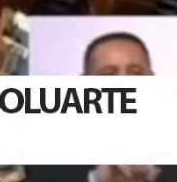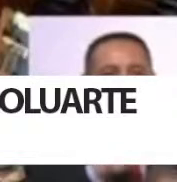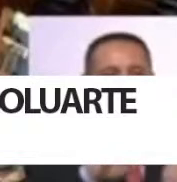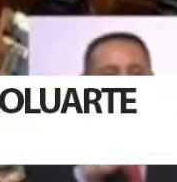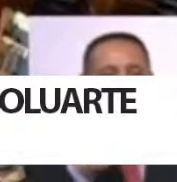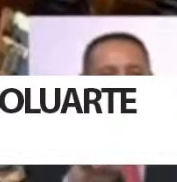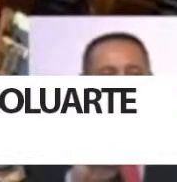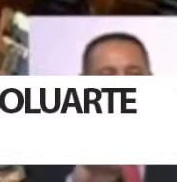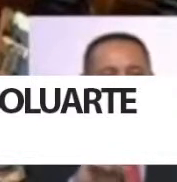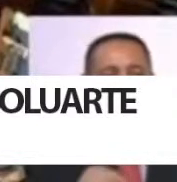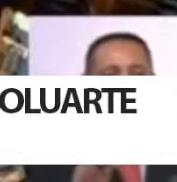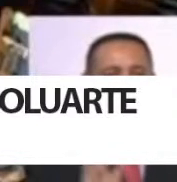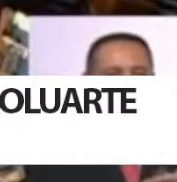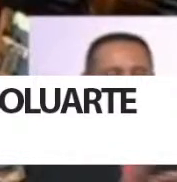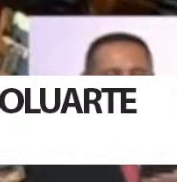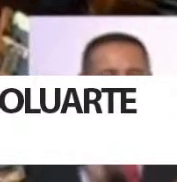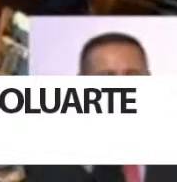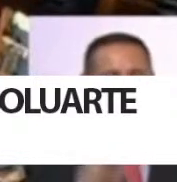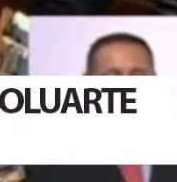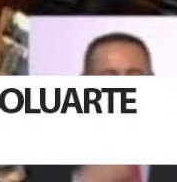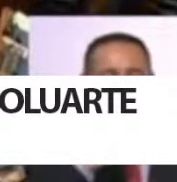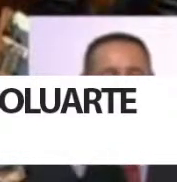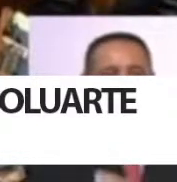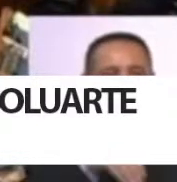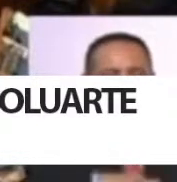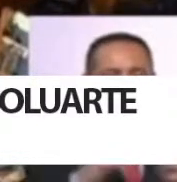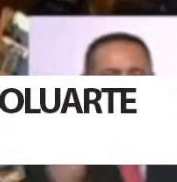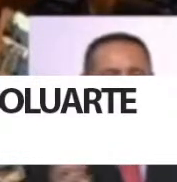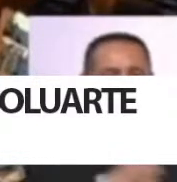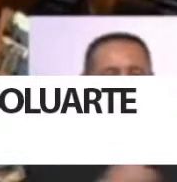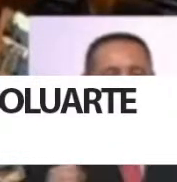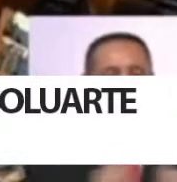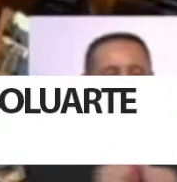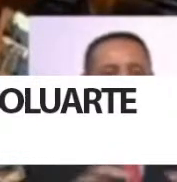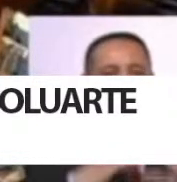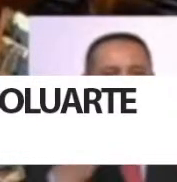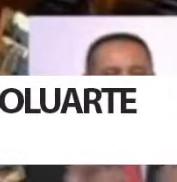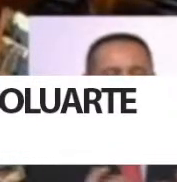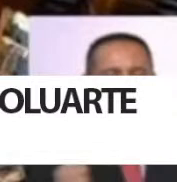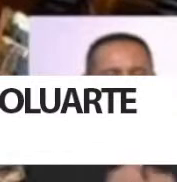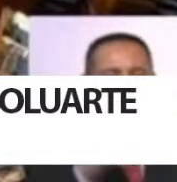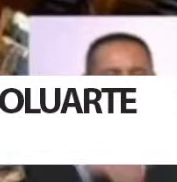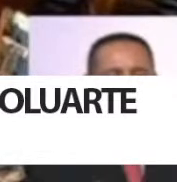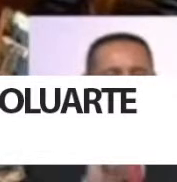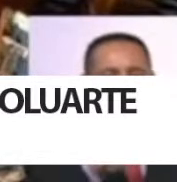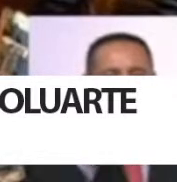Muy bien, entonces en estos momentos se está procediendo a votar.